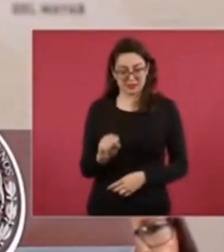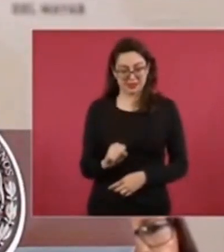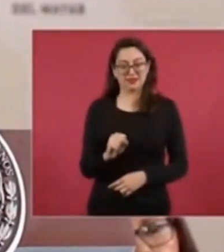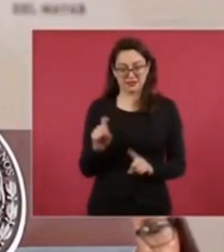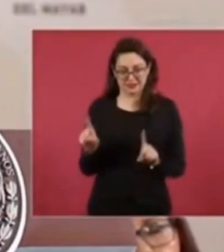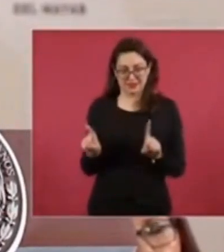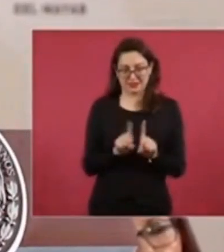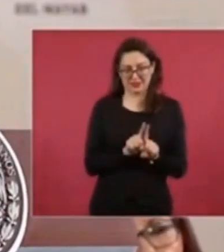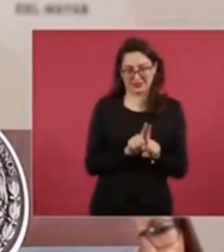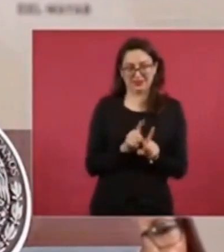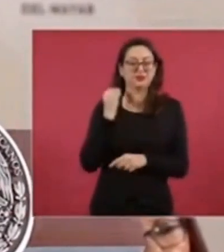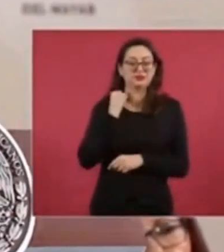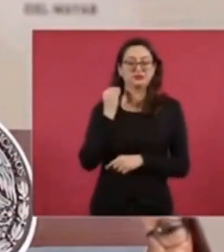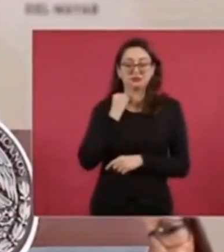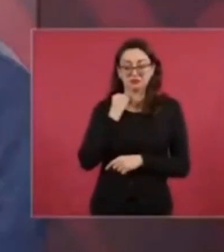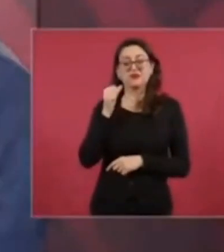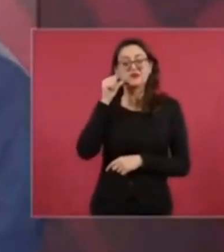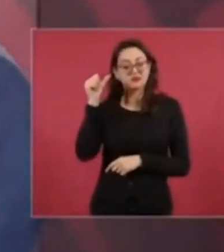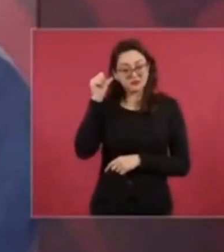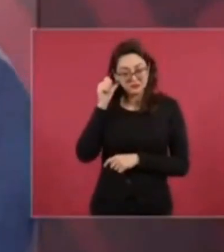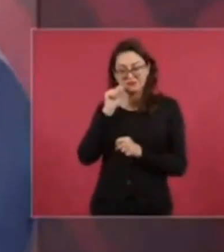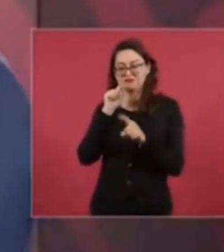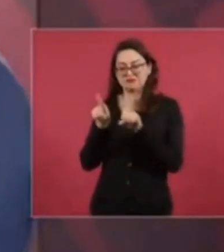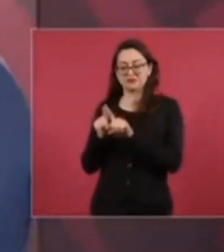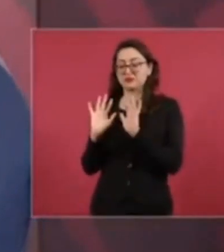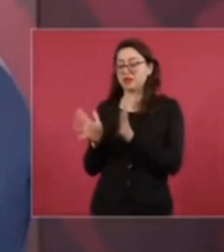los jueces también.